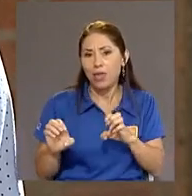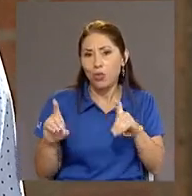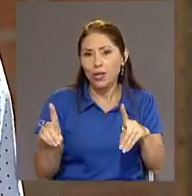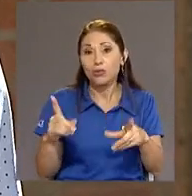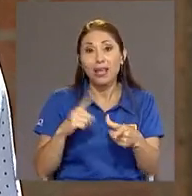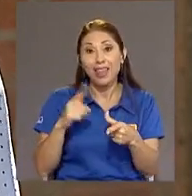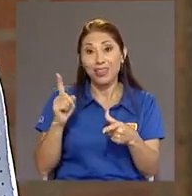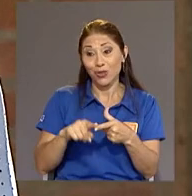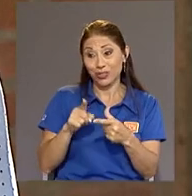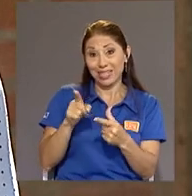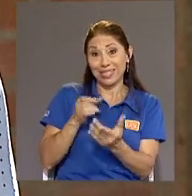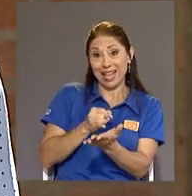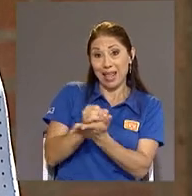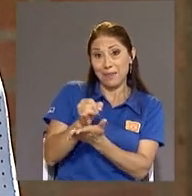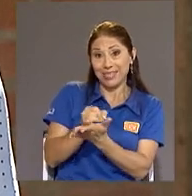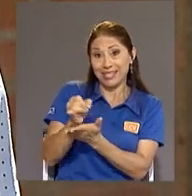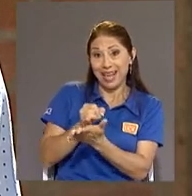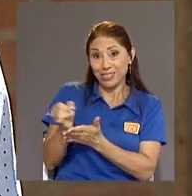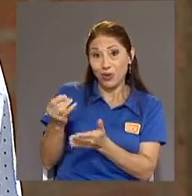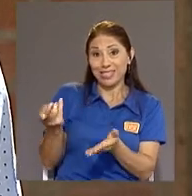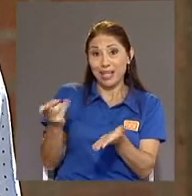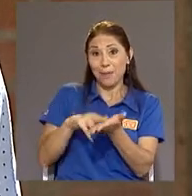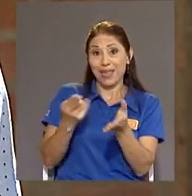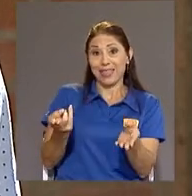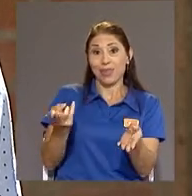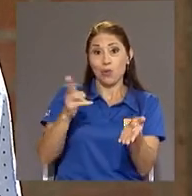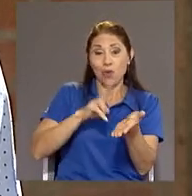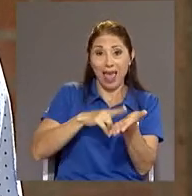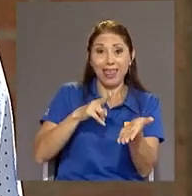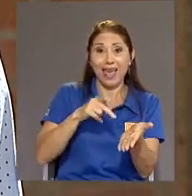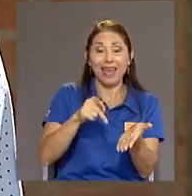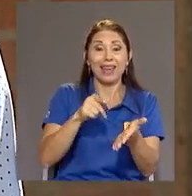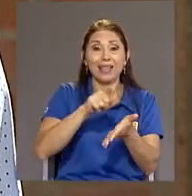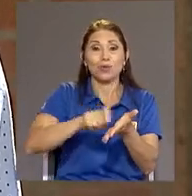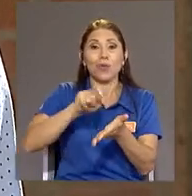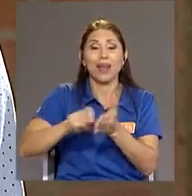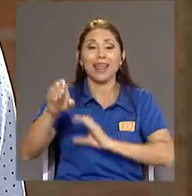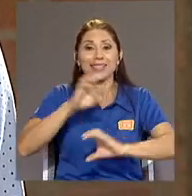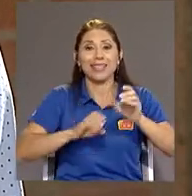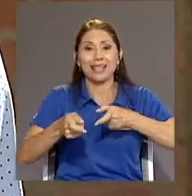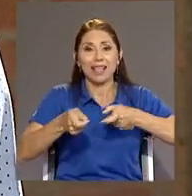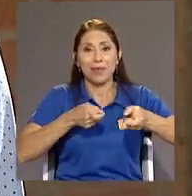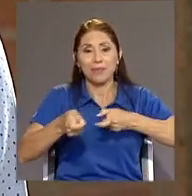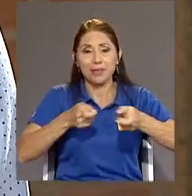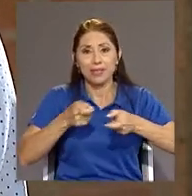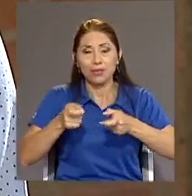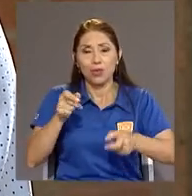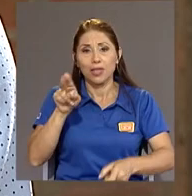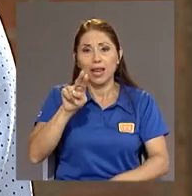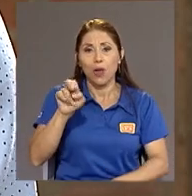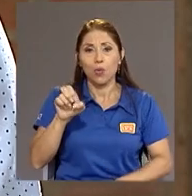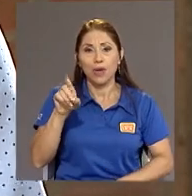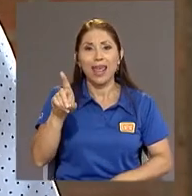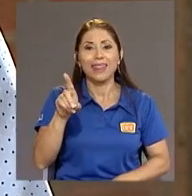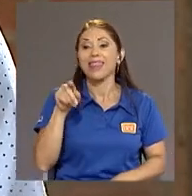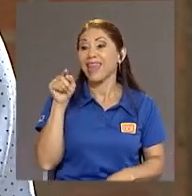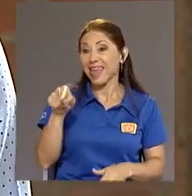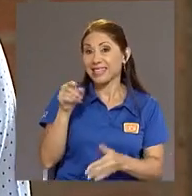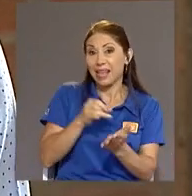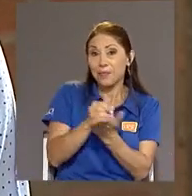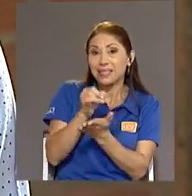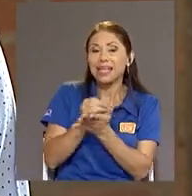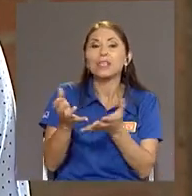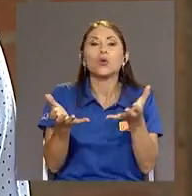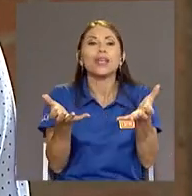está matriculada en la Escuela de Ciencias de la Administración de la UNED busca determinar, grosso modo,